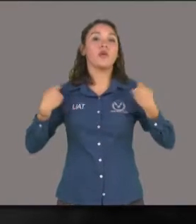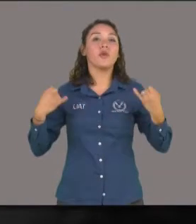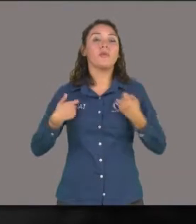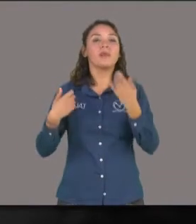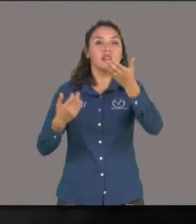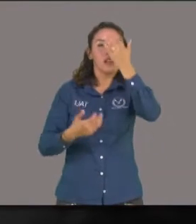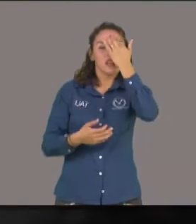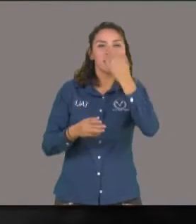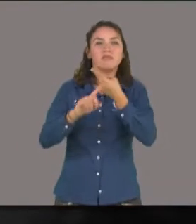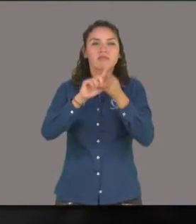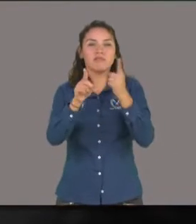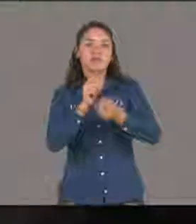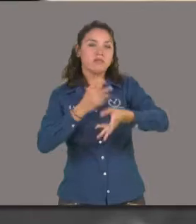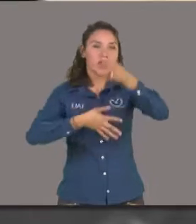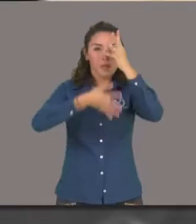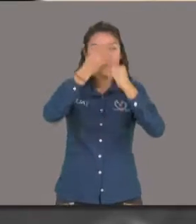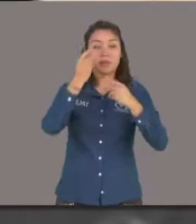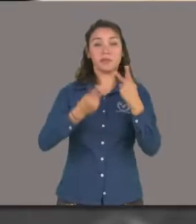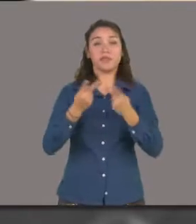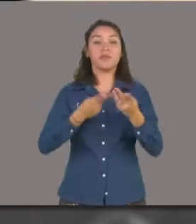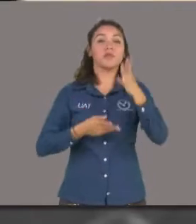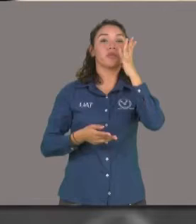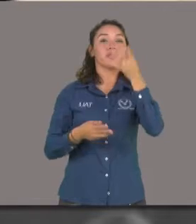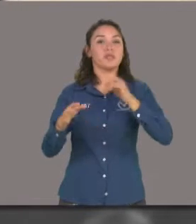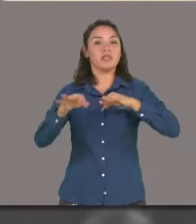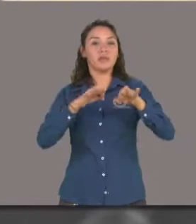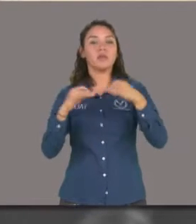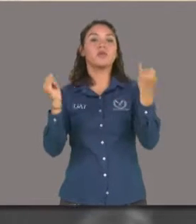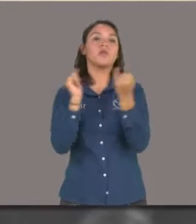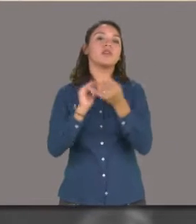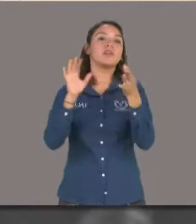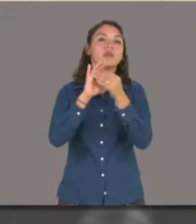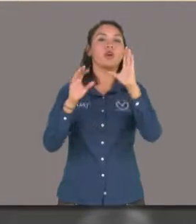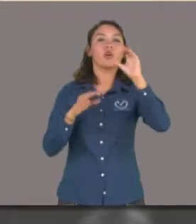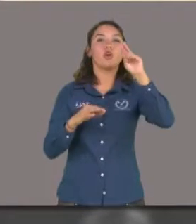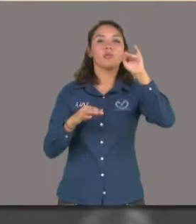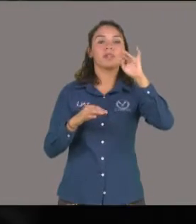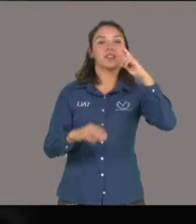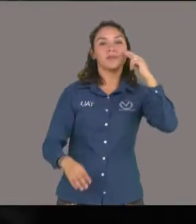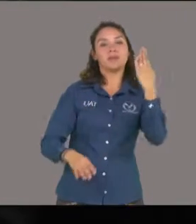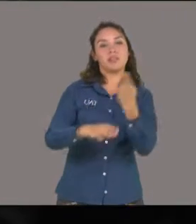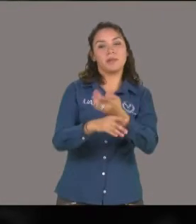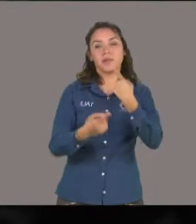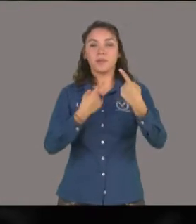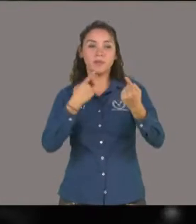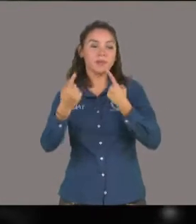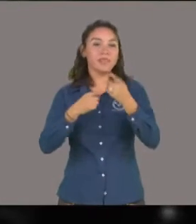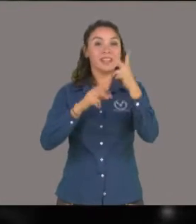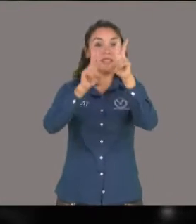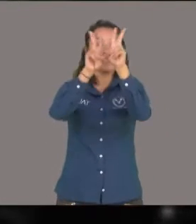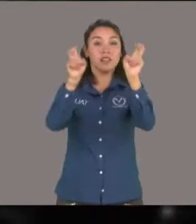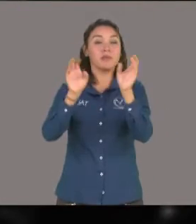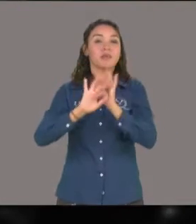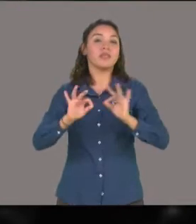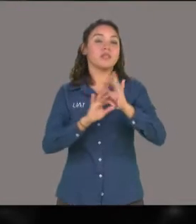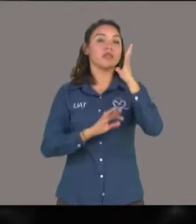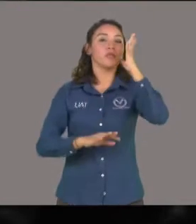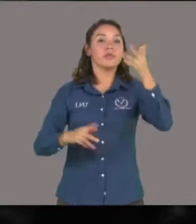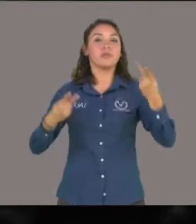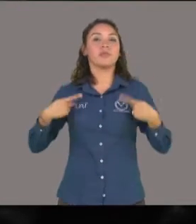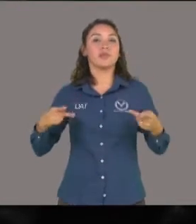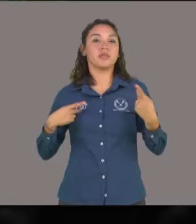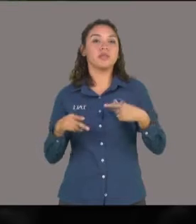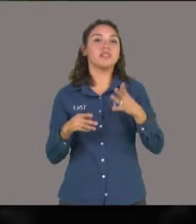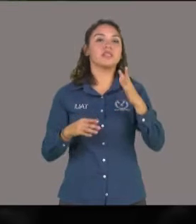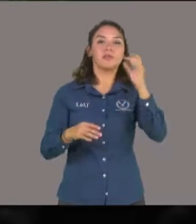conocimientos en sus disciplinas de estudio. Destacó también su reconocimiento al comité organizador por elegir un tema fundamental para los futuros